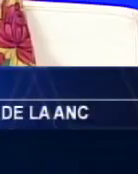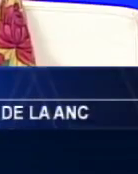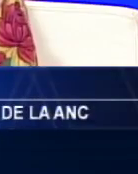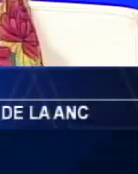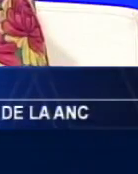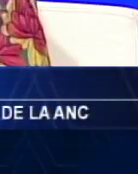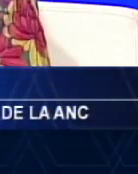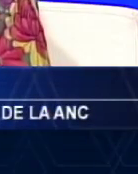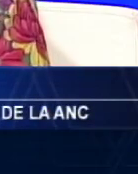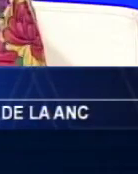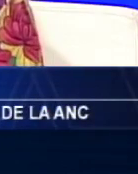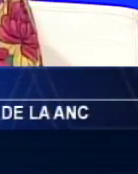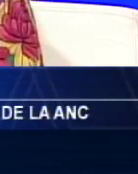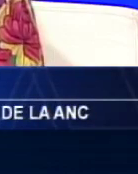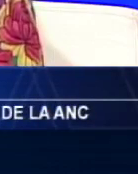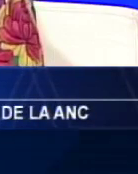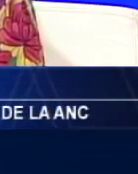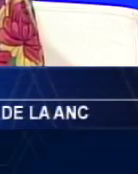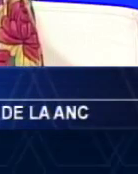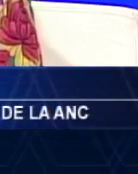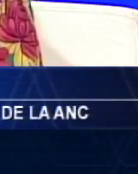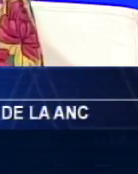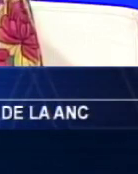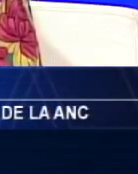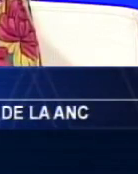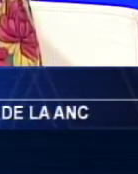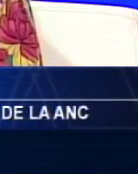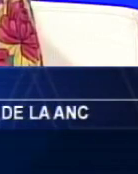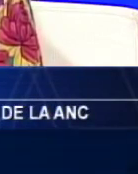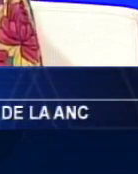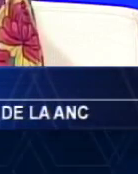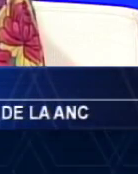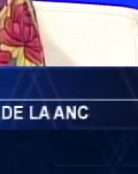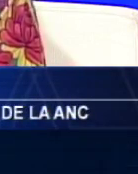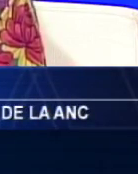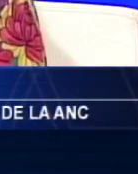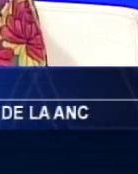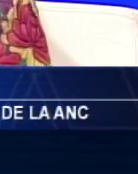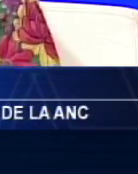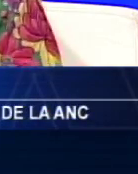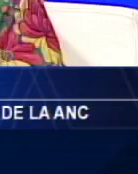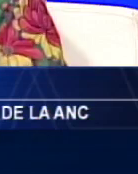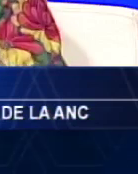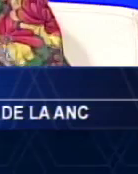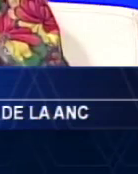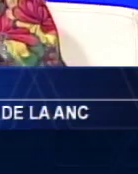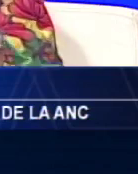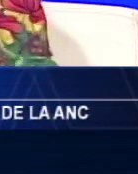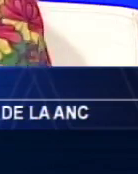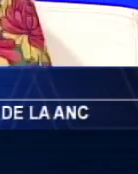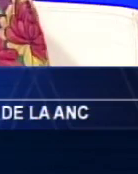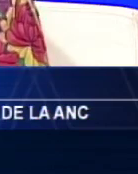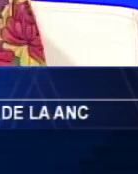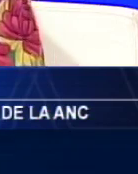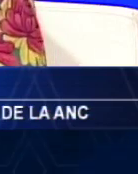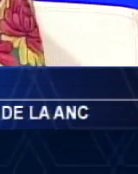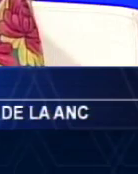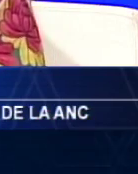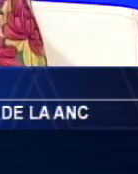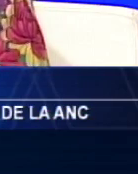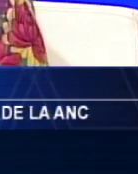todo caso, acuérdate que la Asamblea Nacional Constituyente ha convocado 3 procesos en este país, precisamente dado su rango,